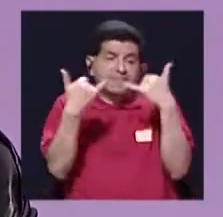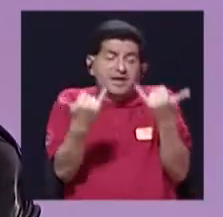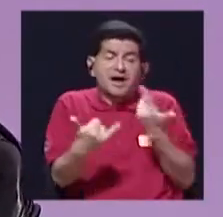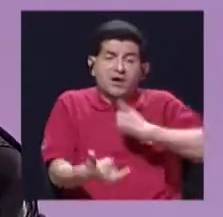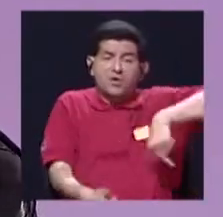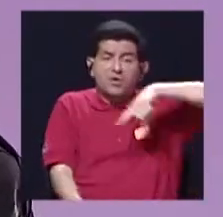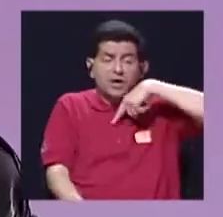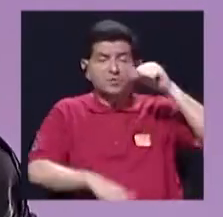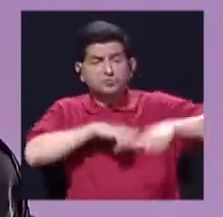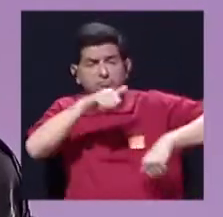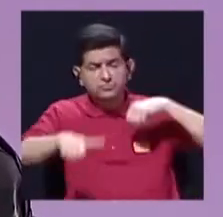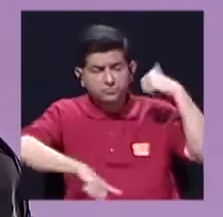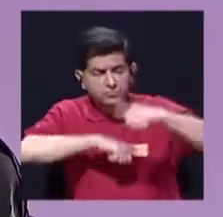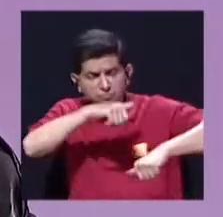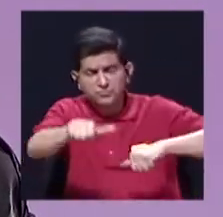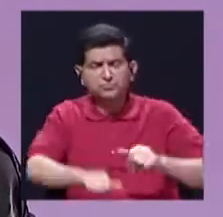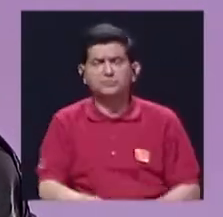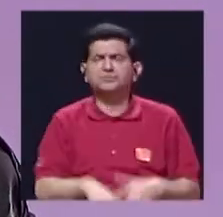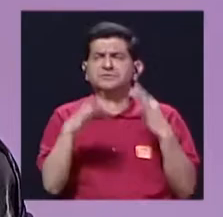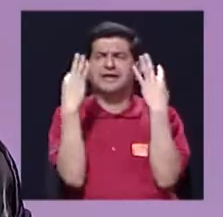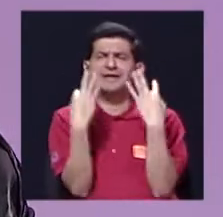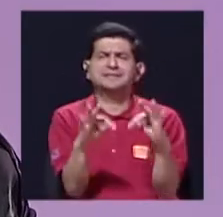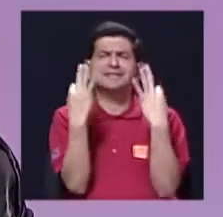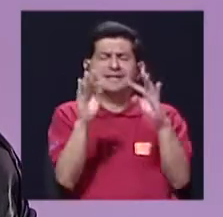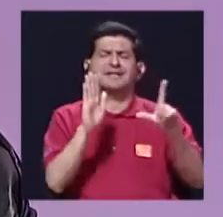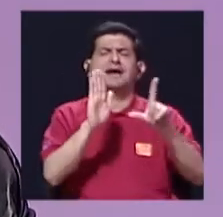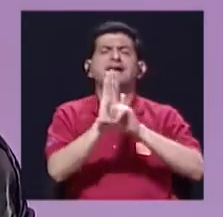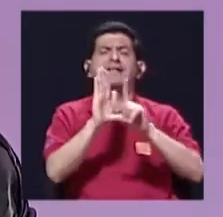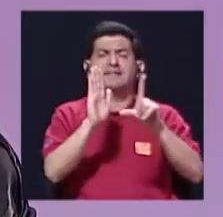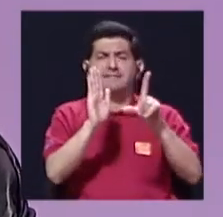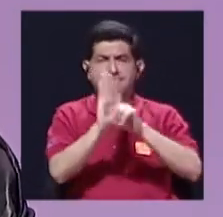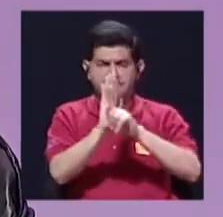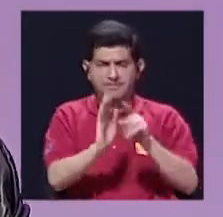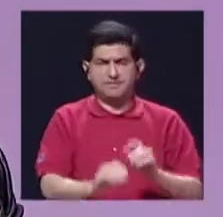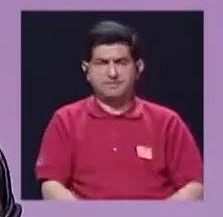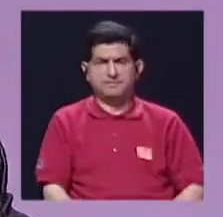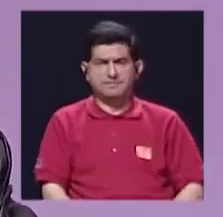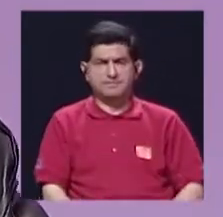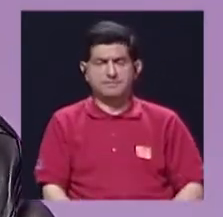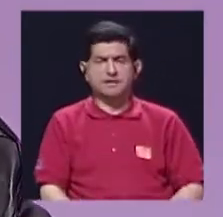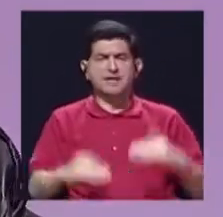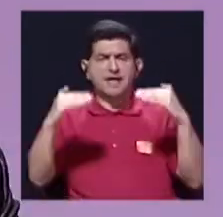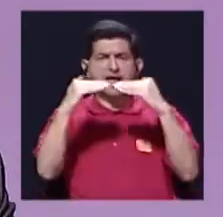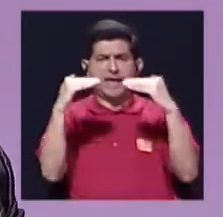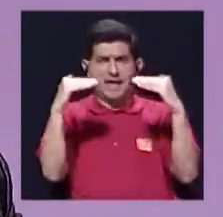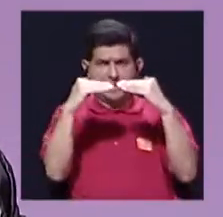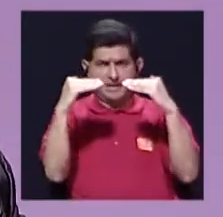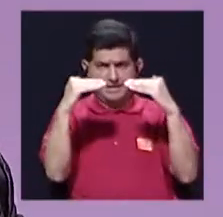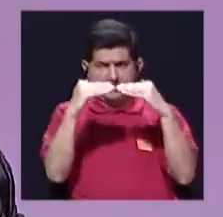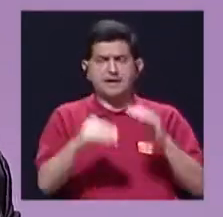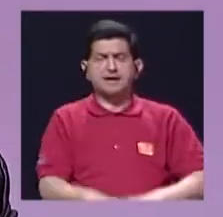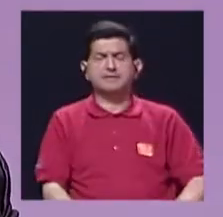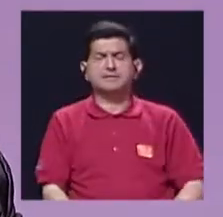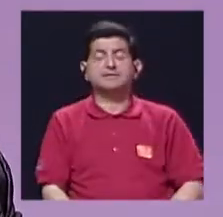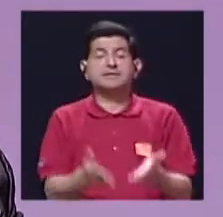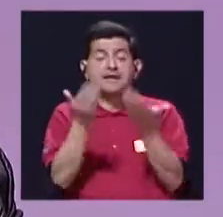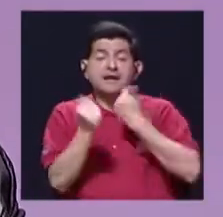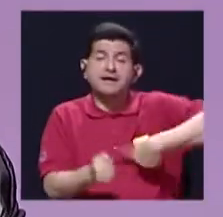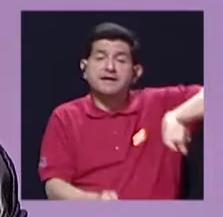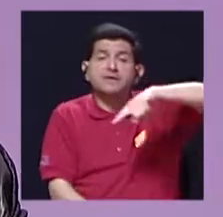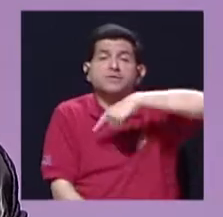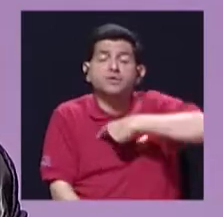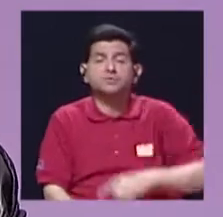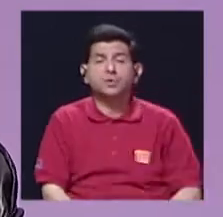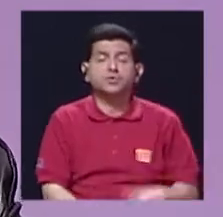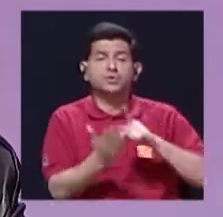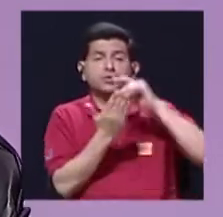estamos luchando precisamente porque en la ley de equidad queremos